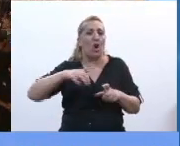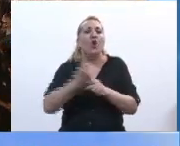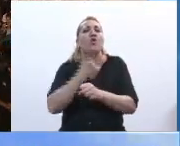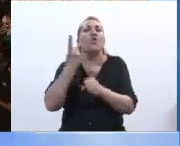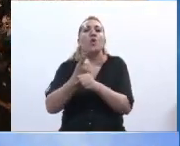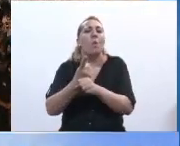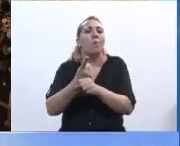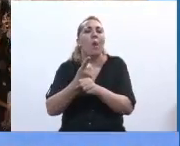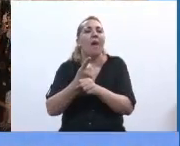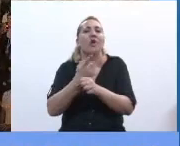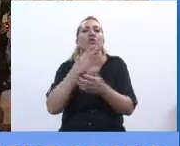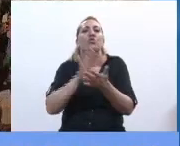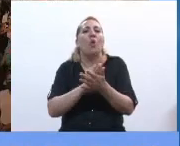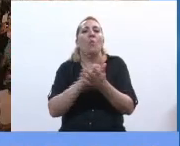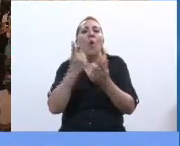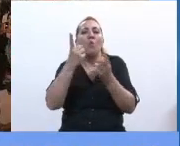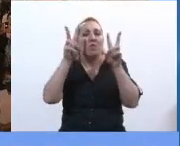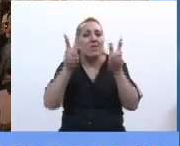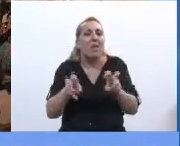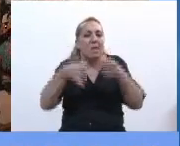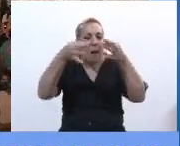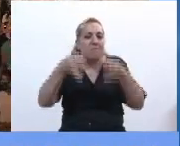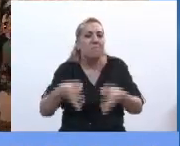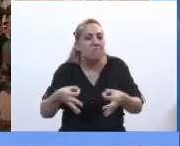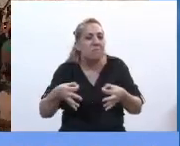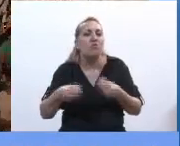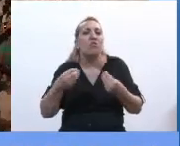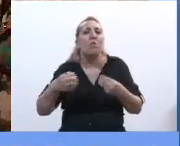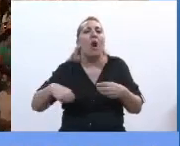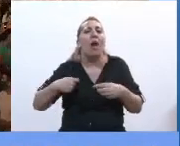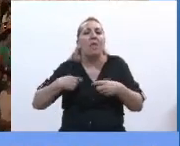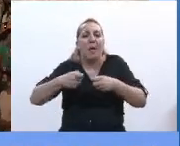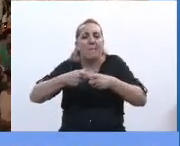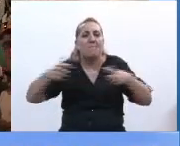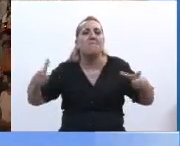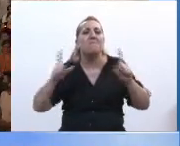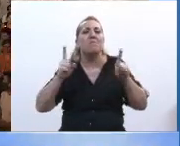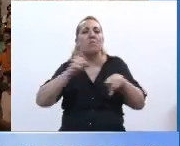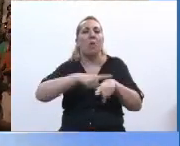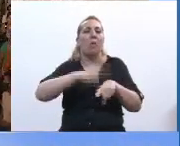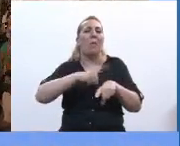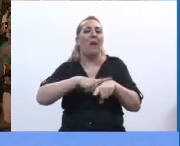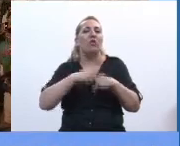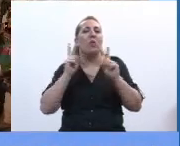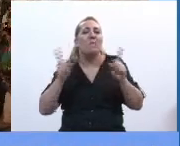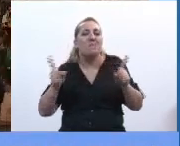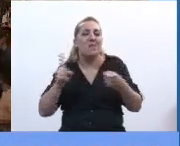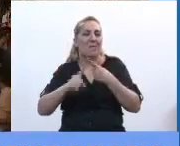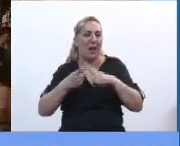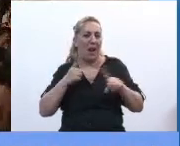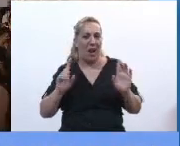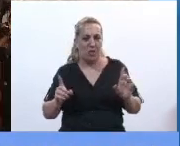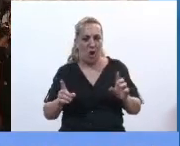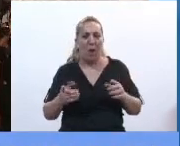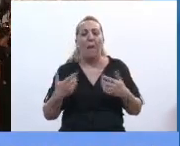determinado sin que la vida jurídica se extienda al mismo tiempo y en la misma relación podemos